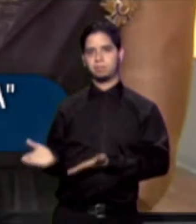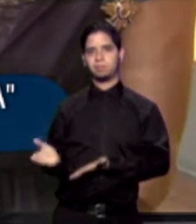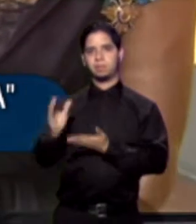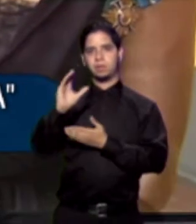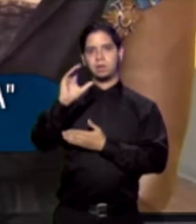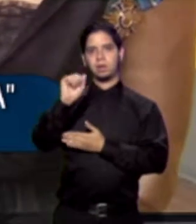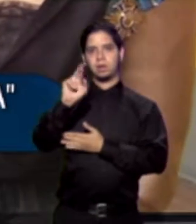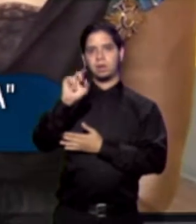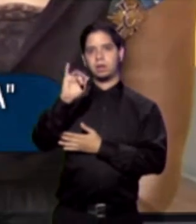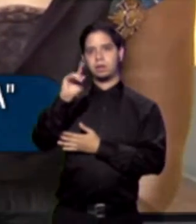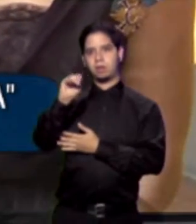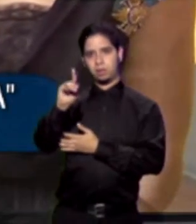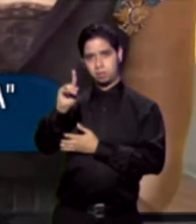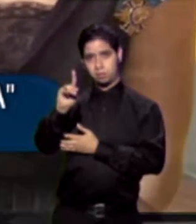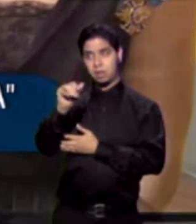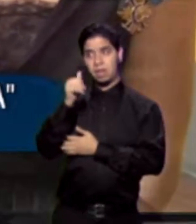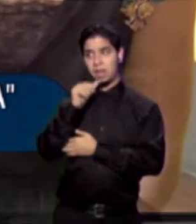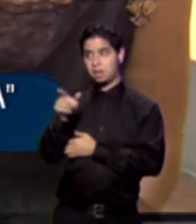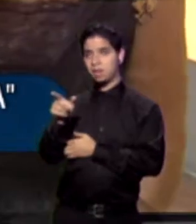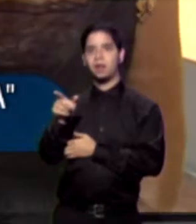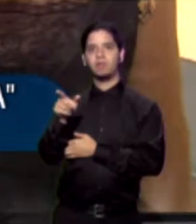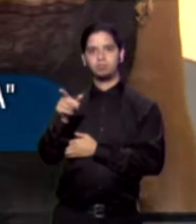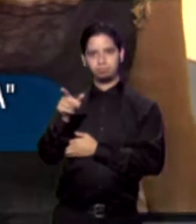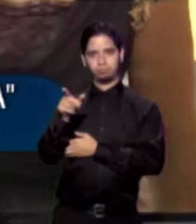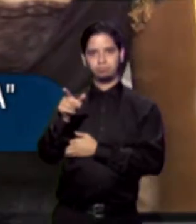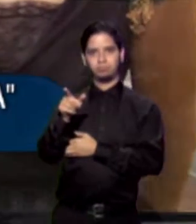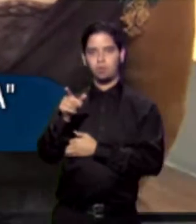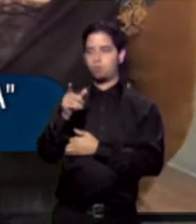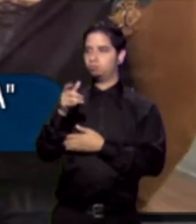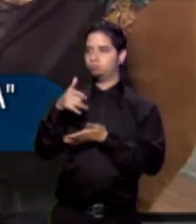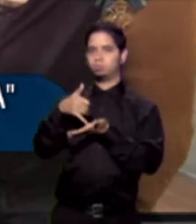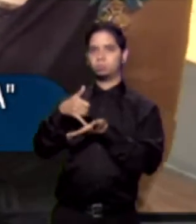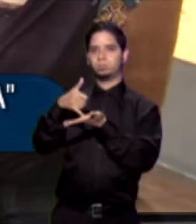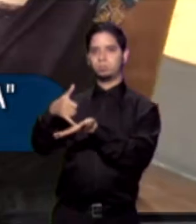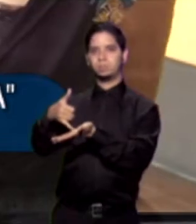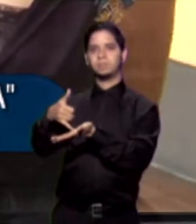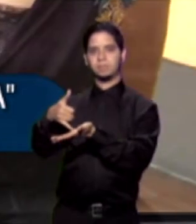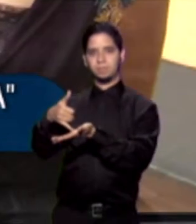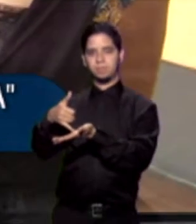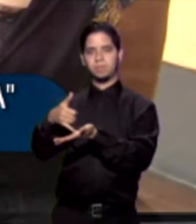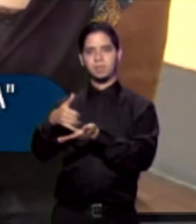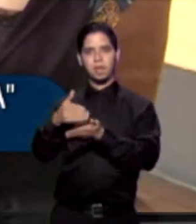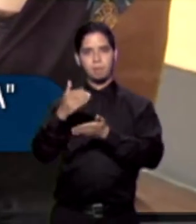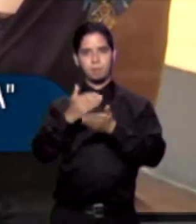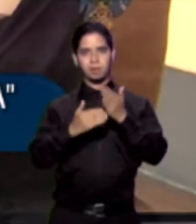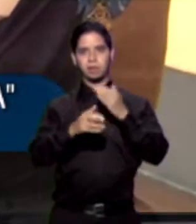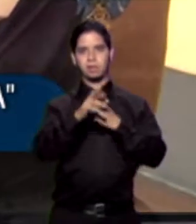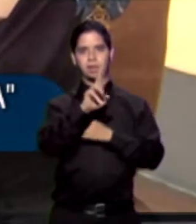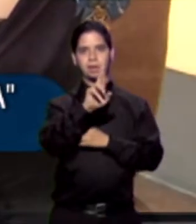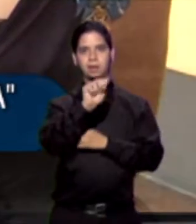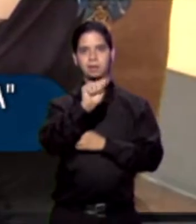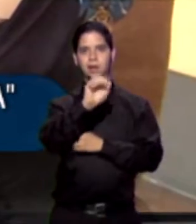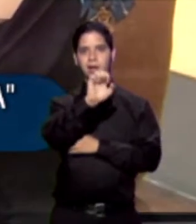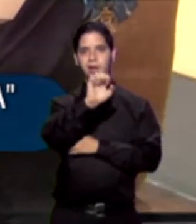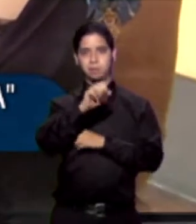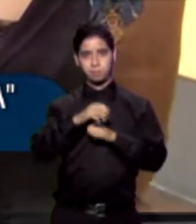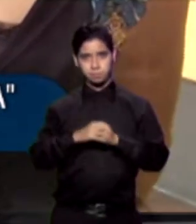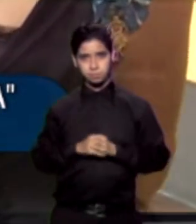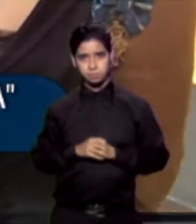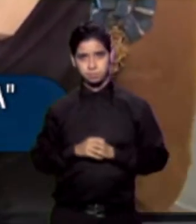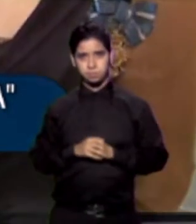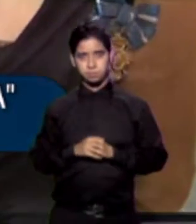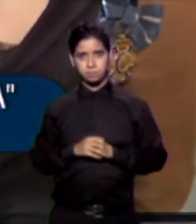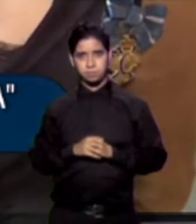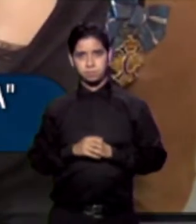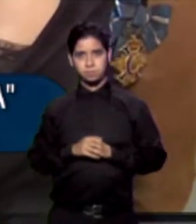estará recibiendo un reconocimiento por parte de las asociaciones de la Real Academia de la Lengua Española, incluyendo la de Puerto Rico. Y qué bueno